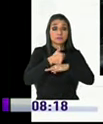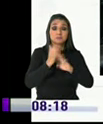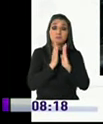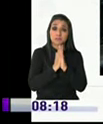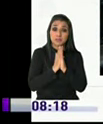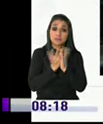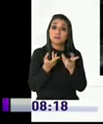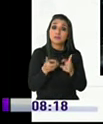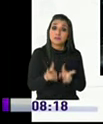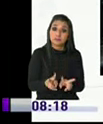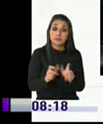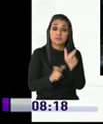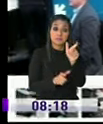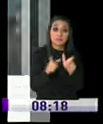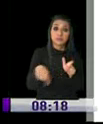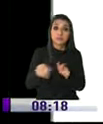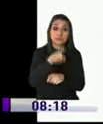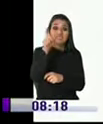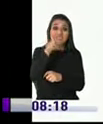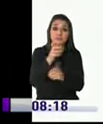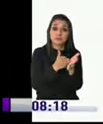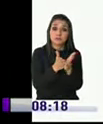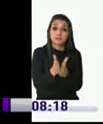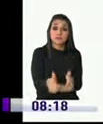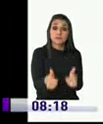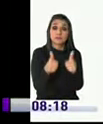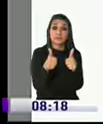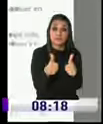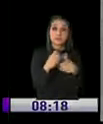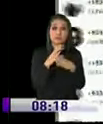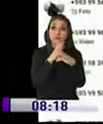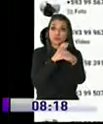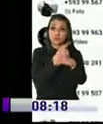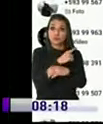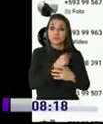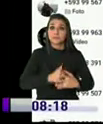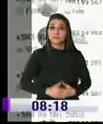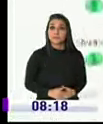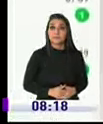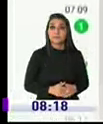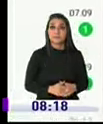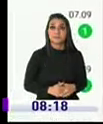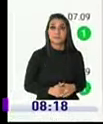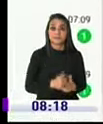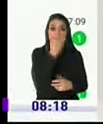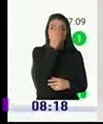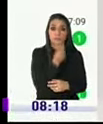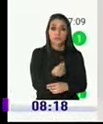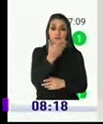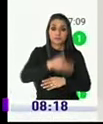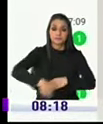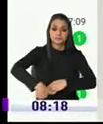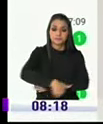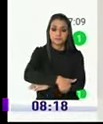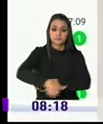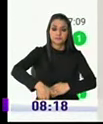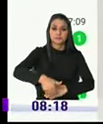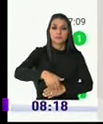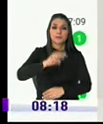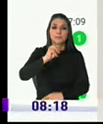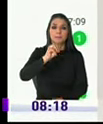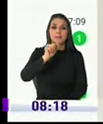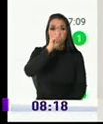exigen también los usuarios del servicio de transporte público. Buenos días, en la calle Francia y Fernández Madrid, en el